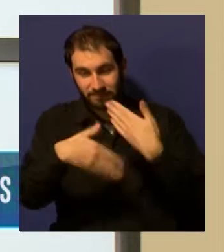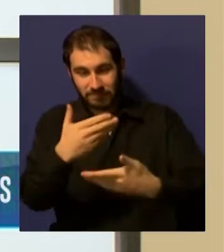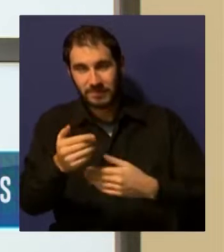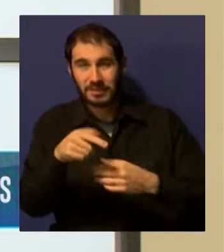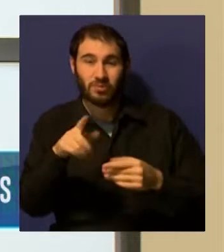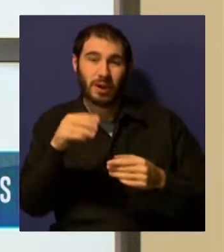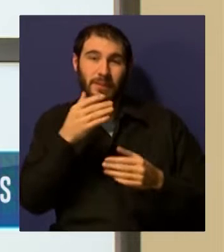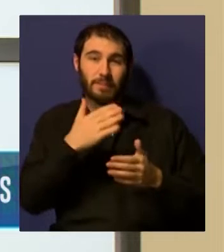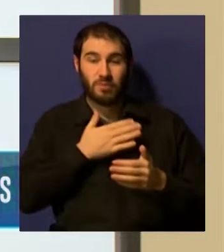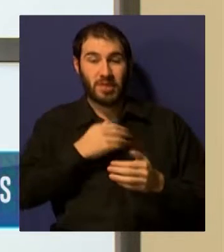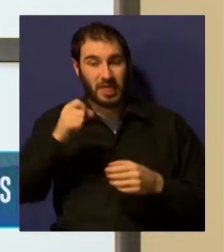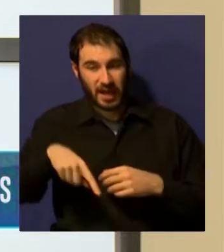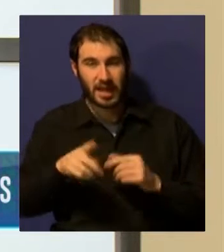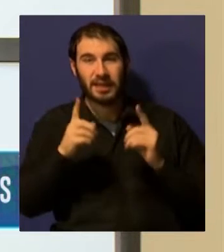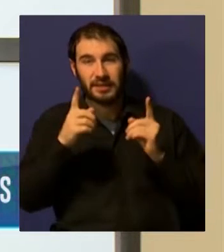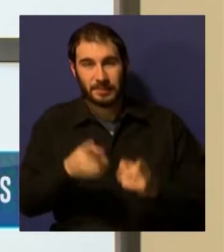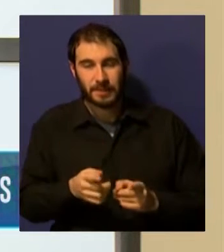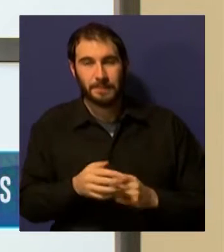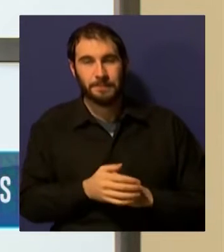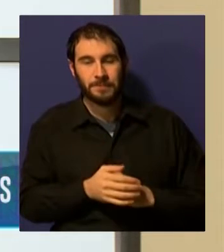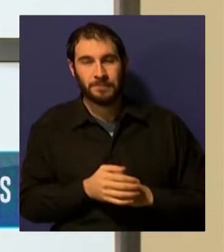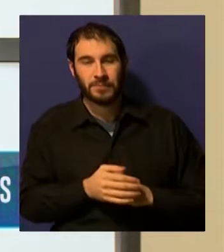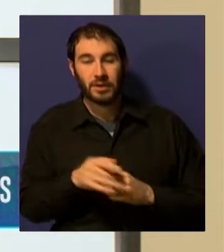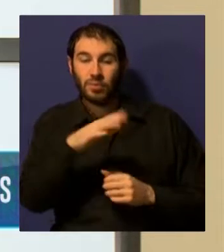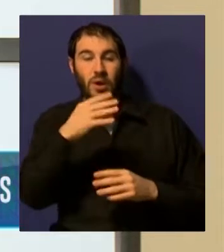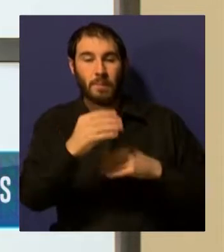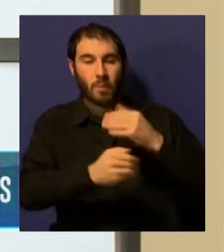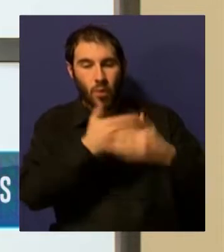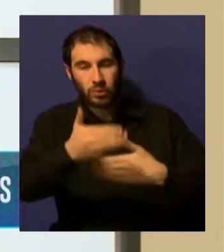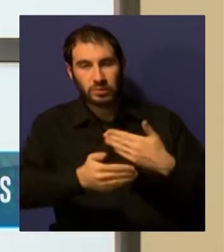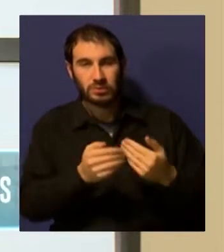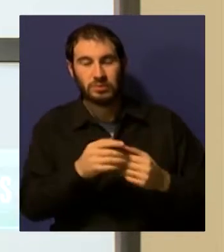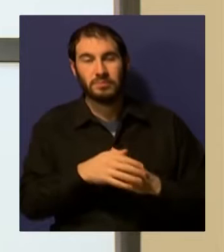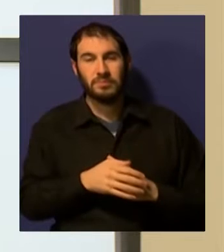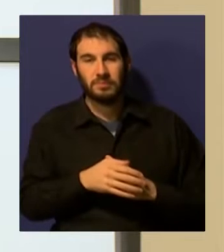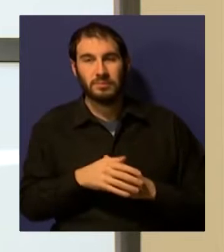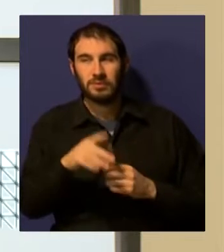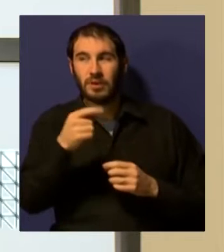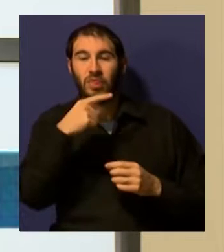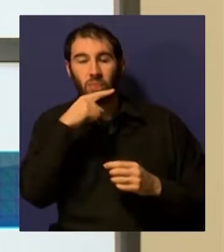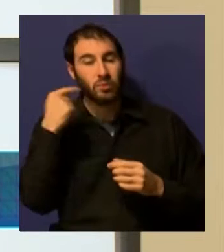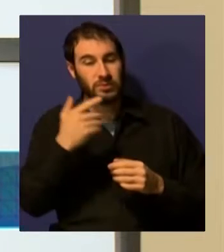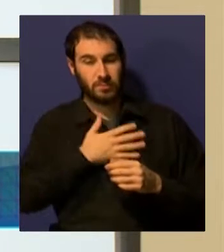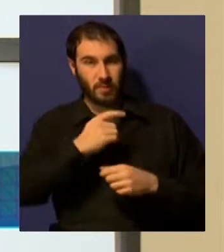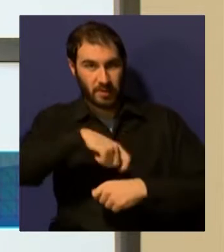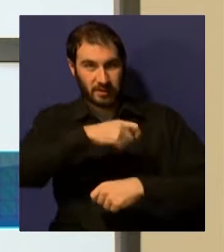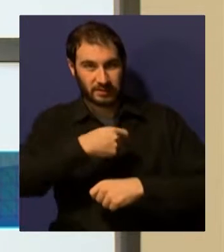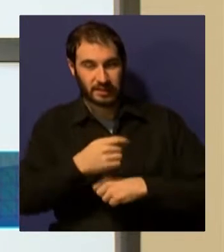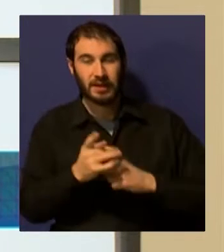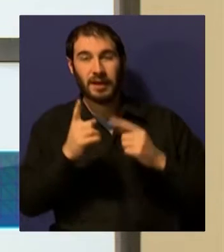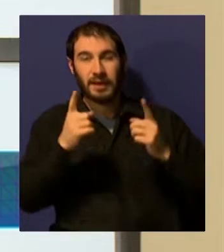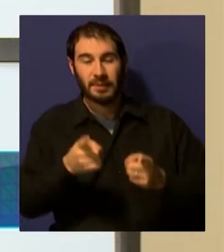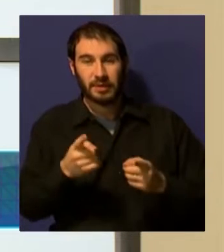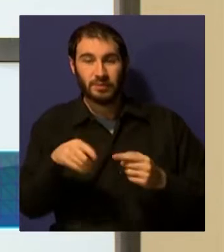plantas nativas. También están las áreas de producción de mermeladas, de dulces caseros y